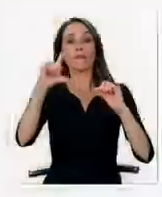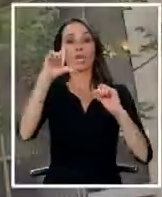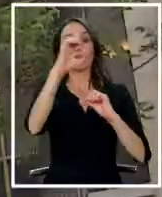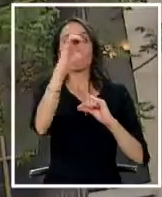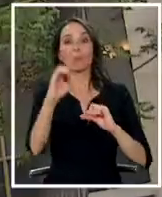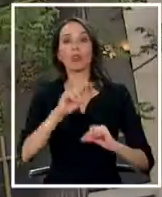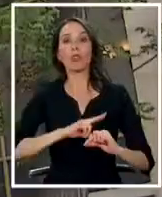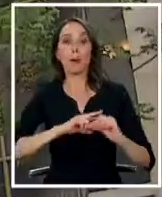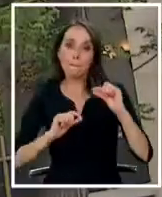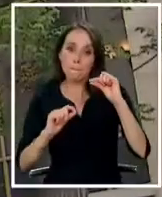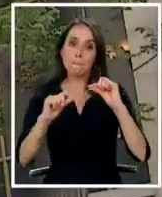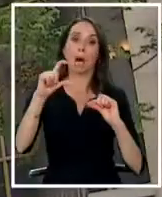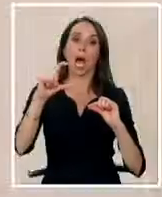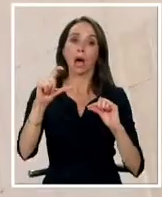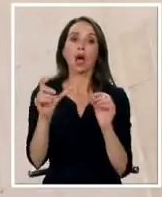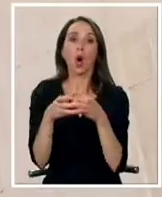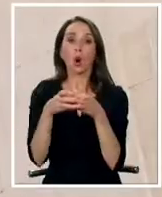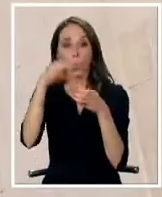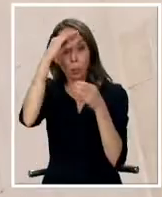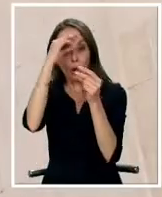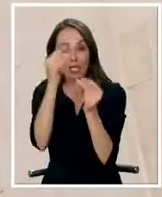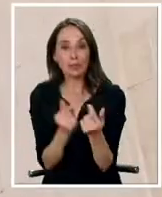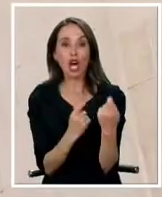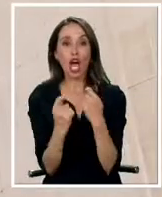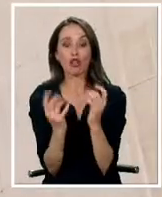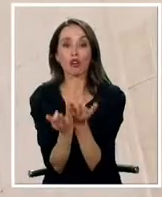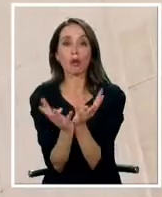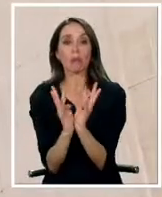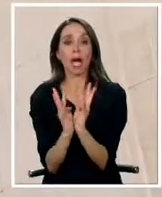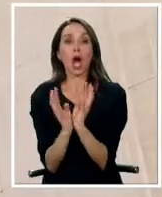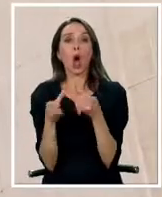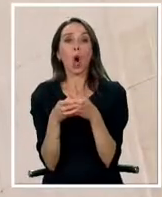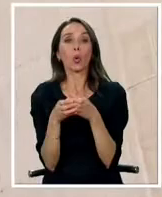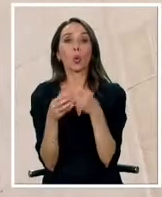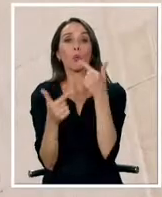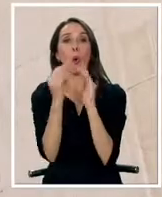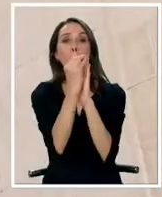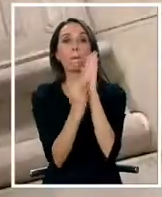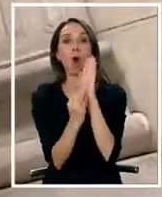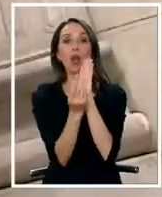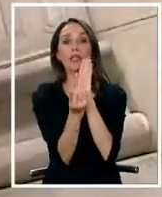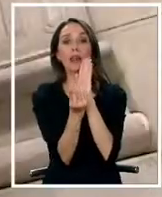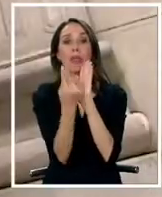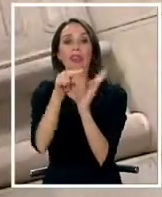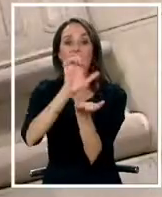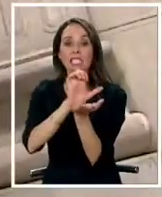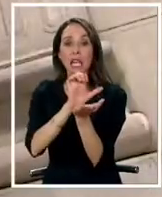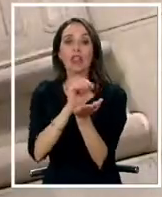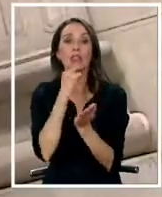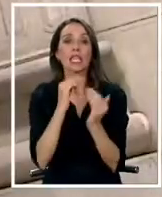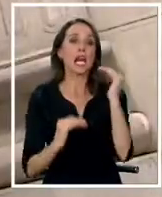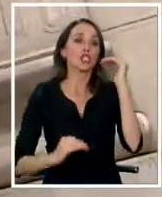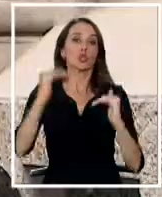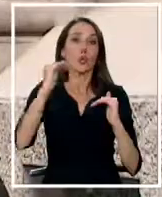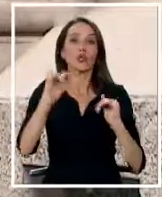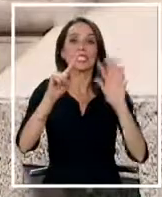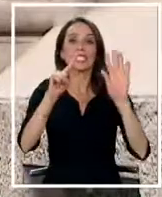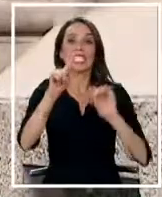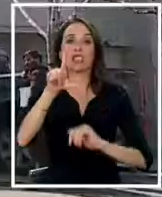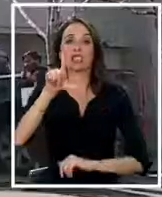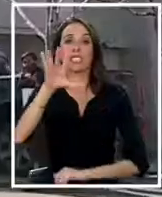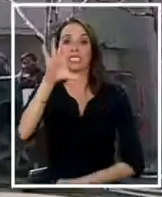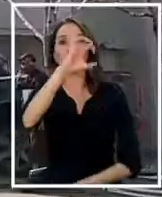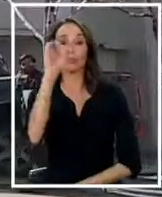interés. De hecho, el grupo de economistas que forman el grupo de política monetaria recomendó aumentarla en 175